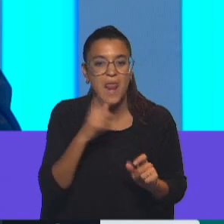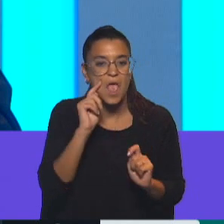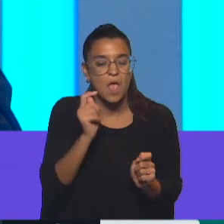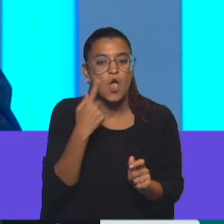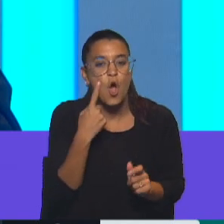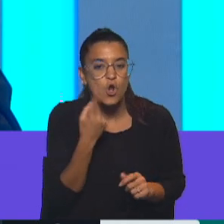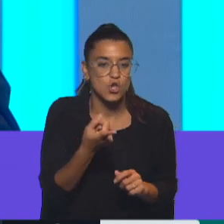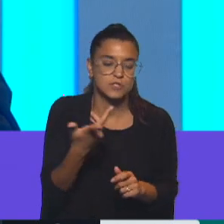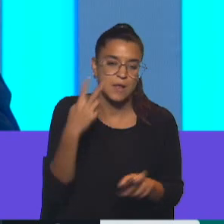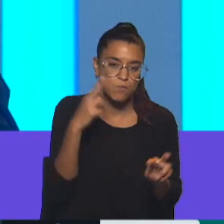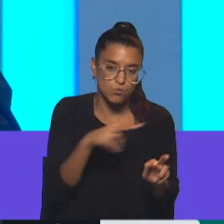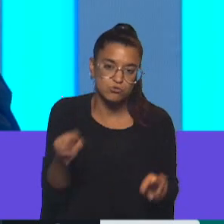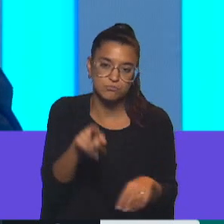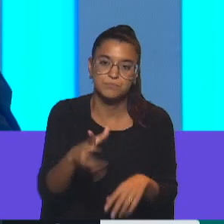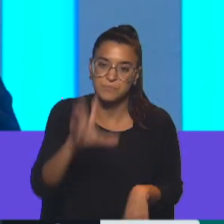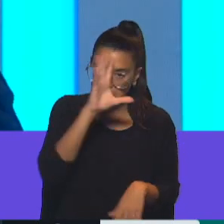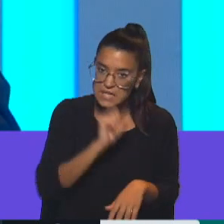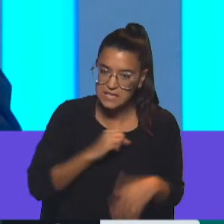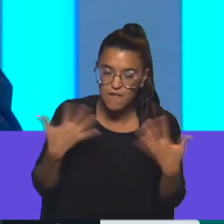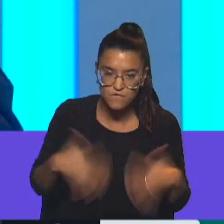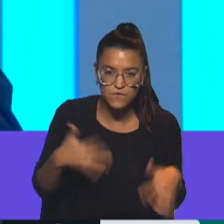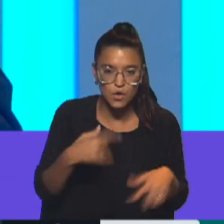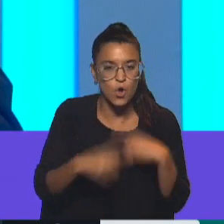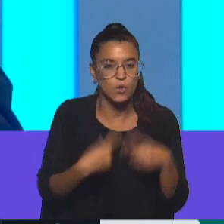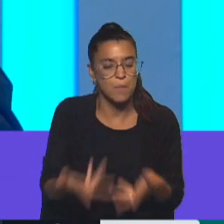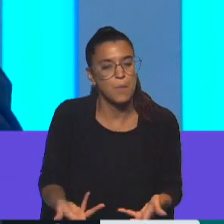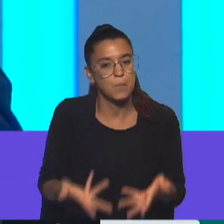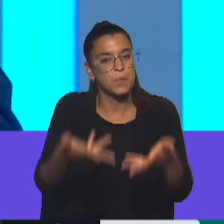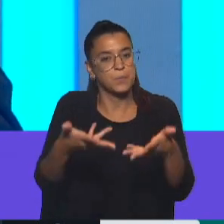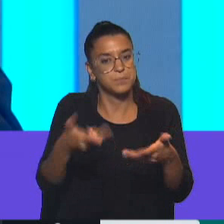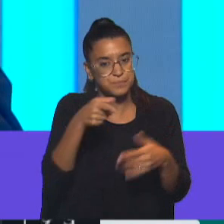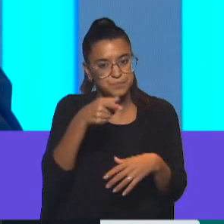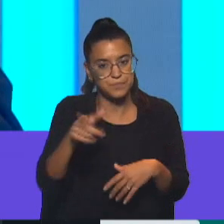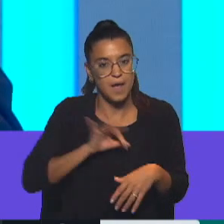un gran desafío y seguiremos creciendo